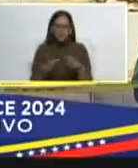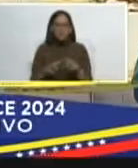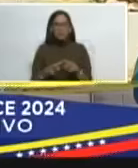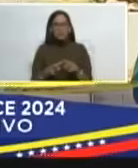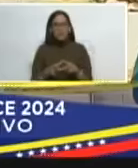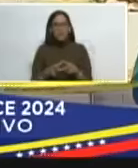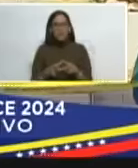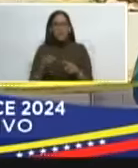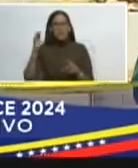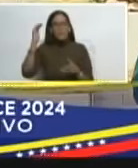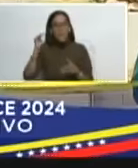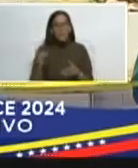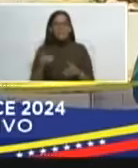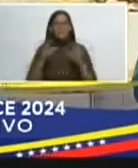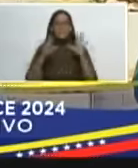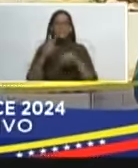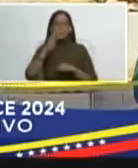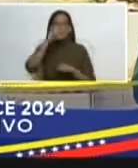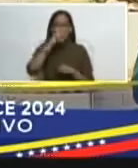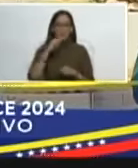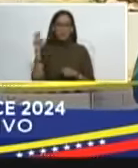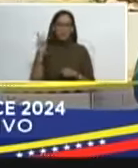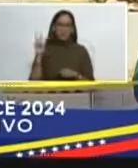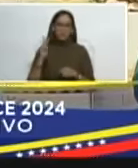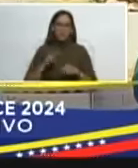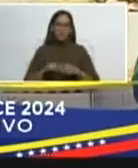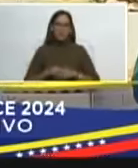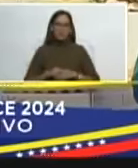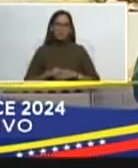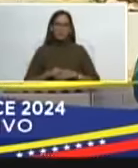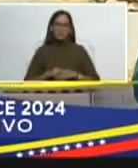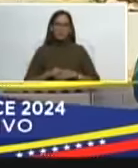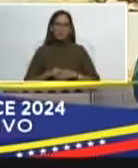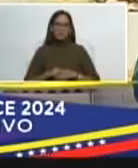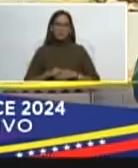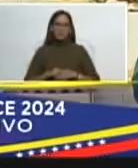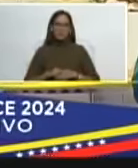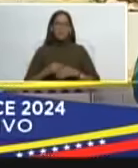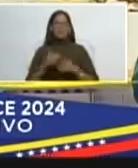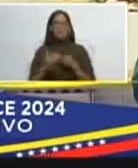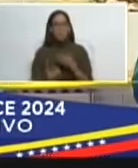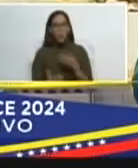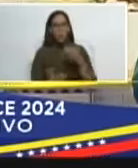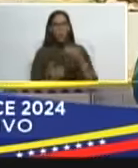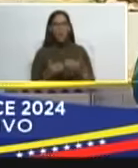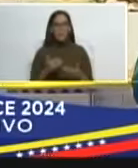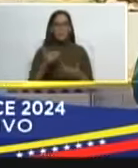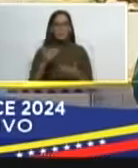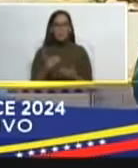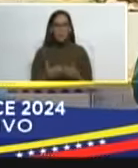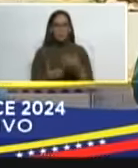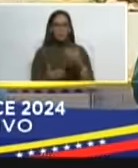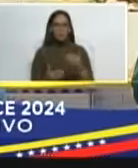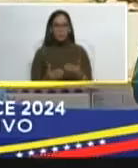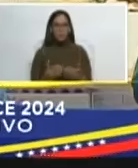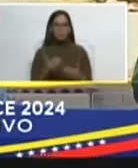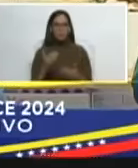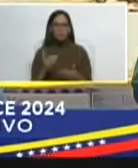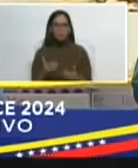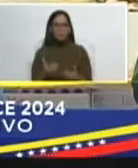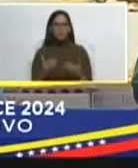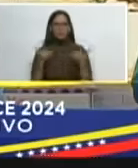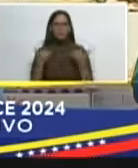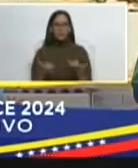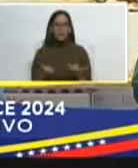de 14 años en Venezuela. Poco a poco. Ya son tendencias